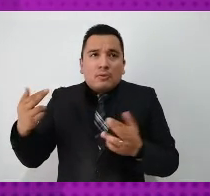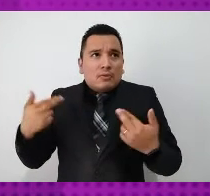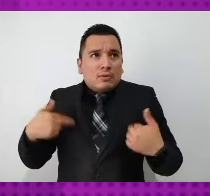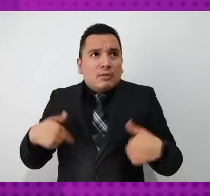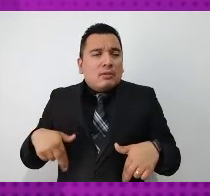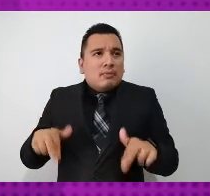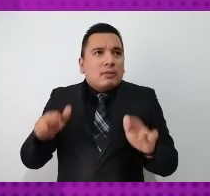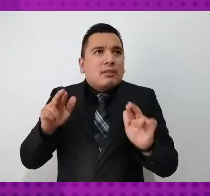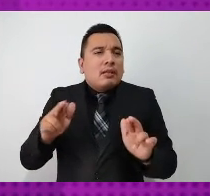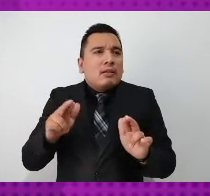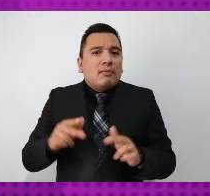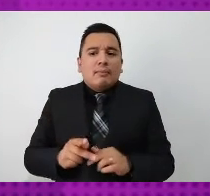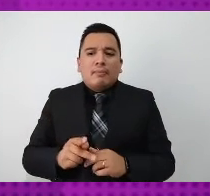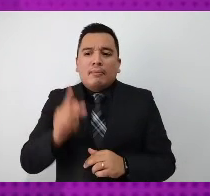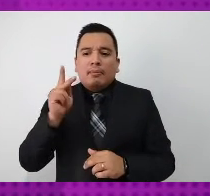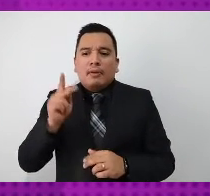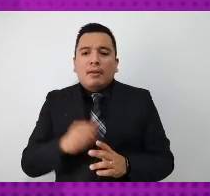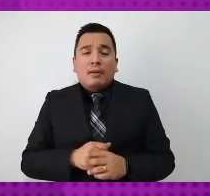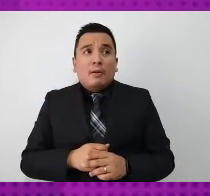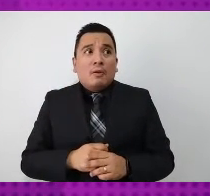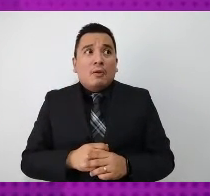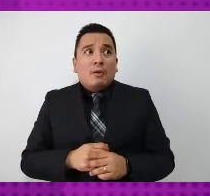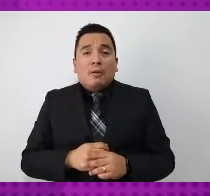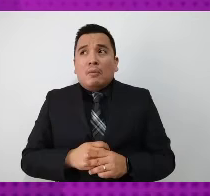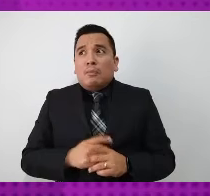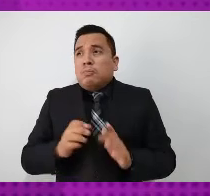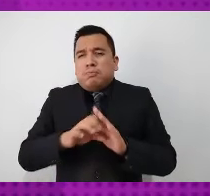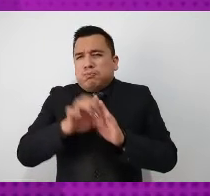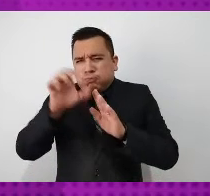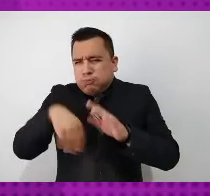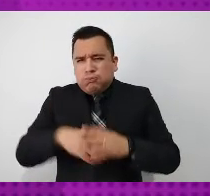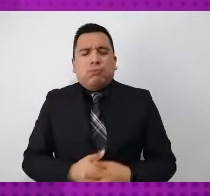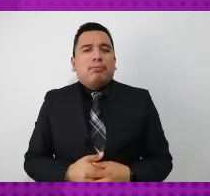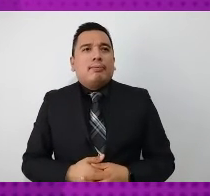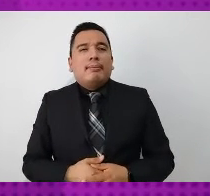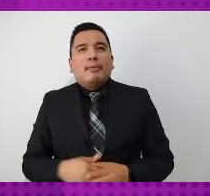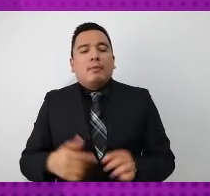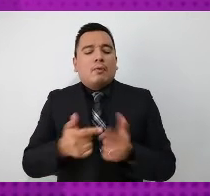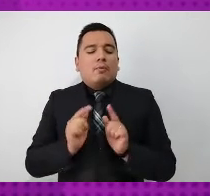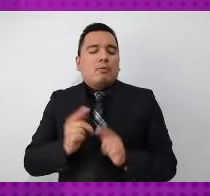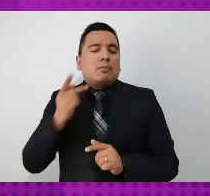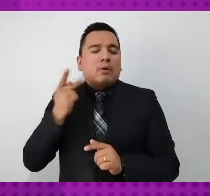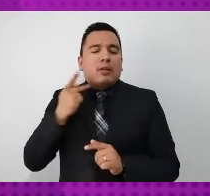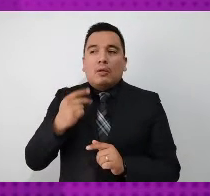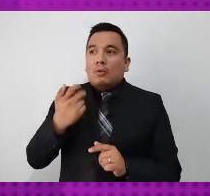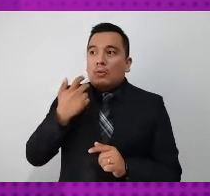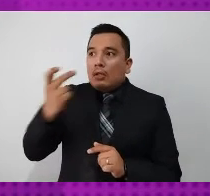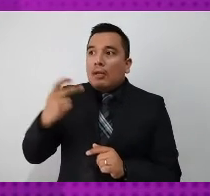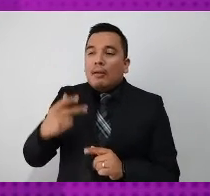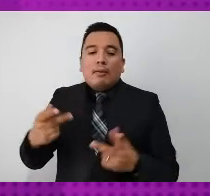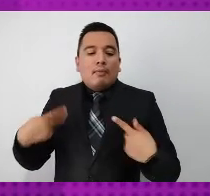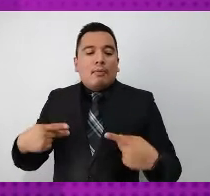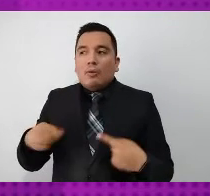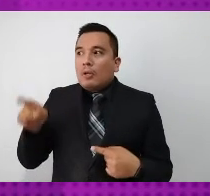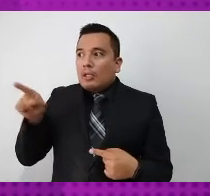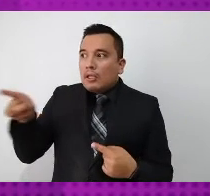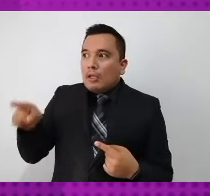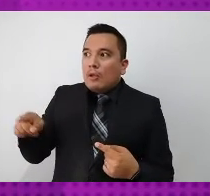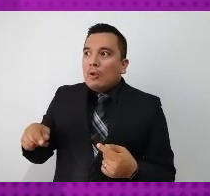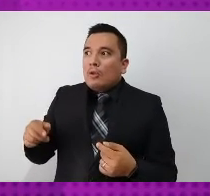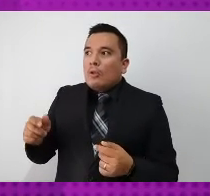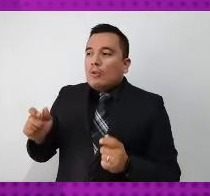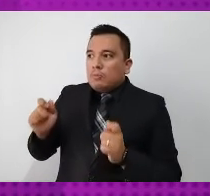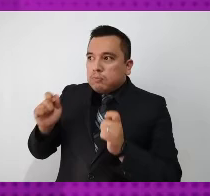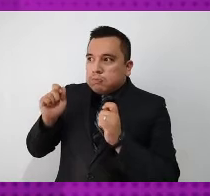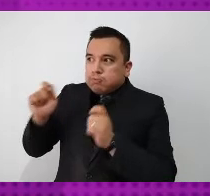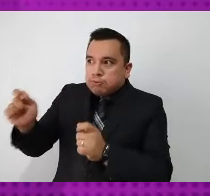lugares donde históricamente los partidos pierden sí y terminan quedando excluidos y entonces lo que se quería abordar y